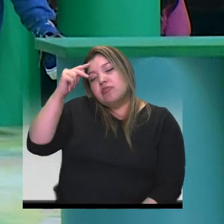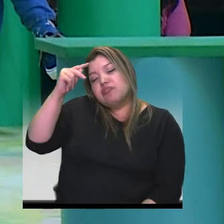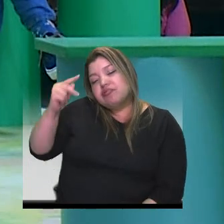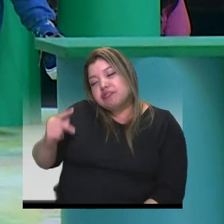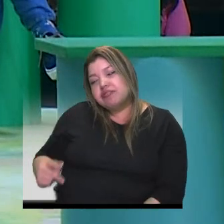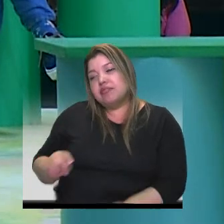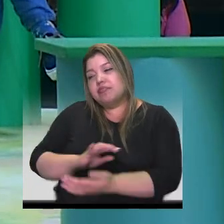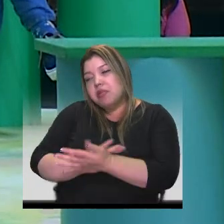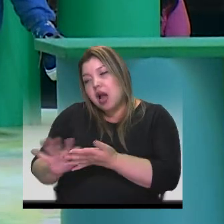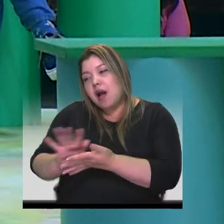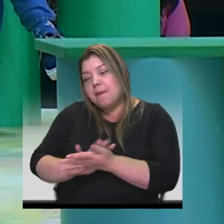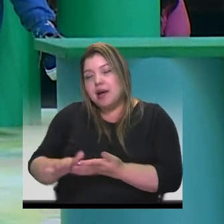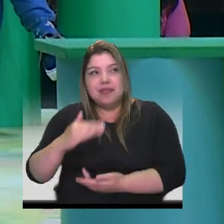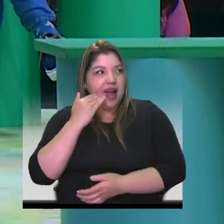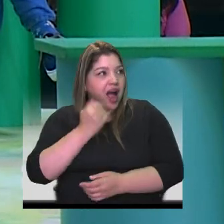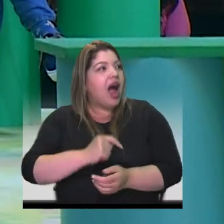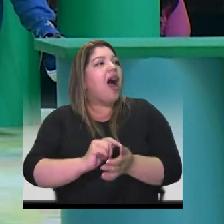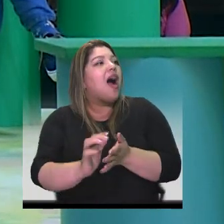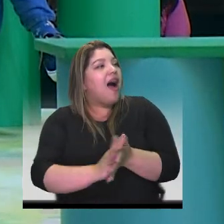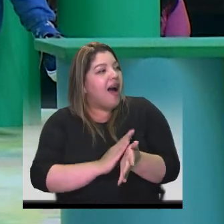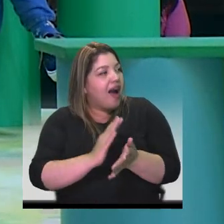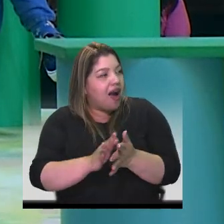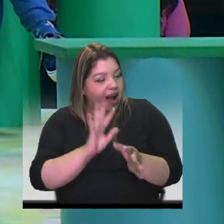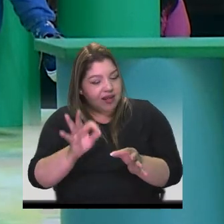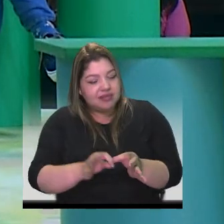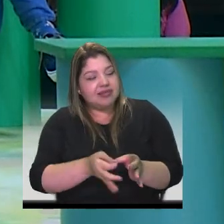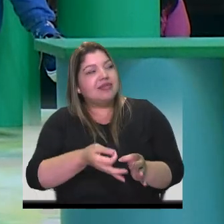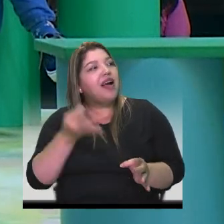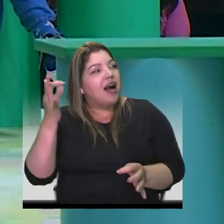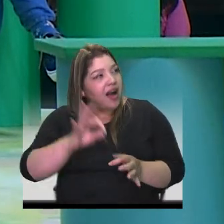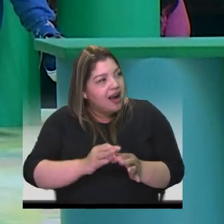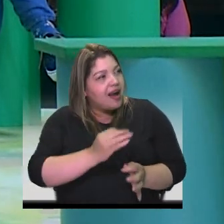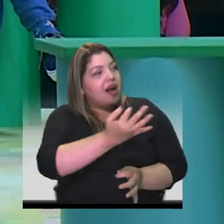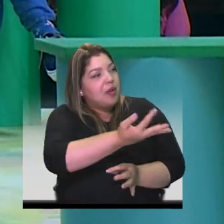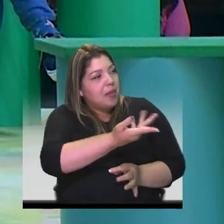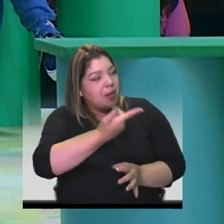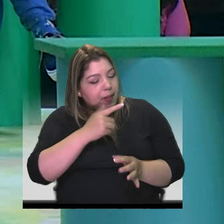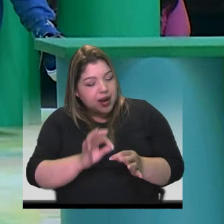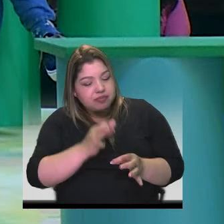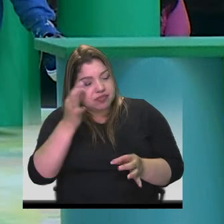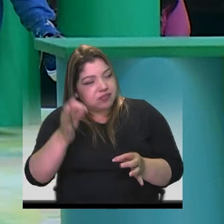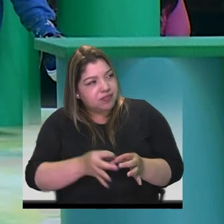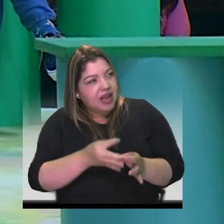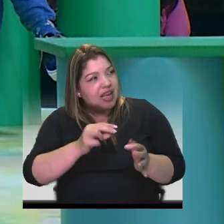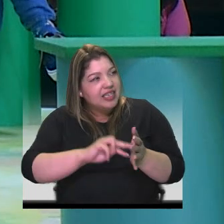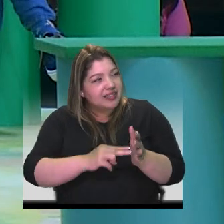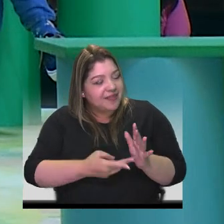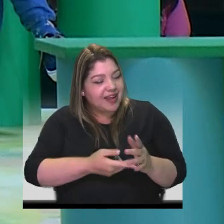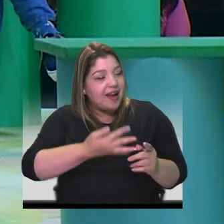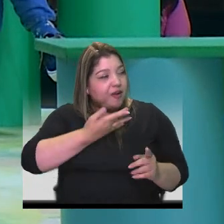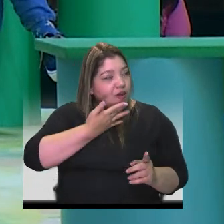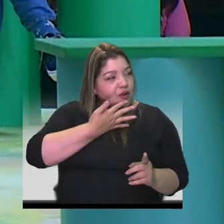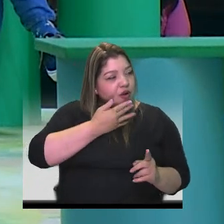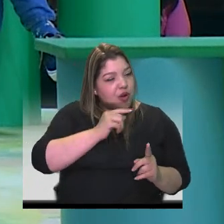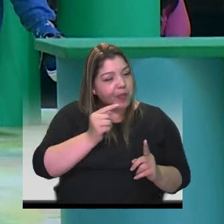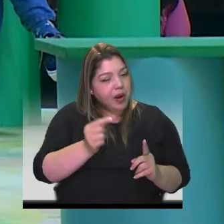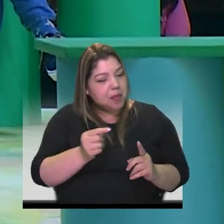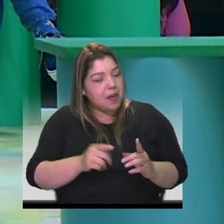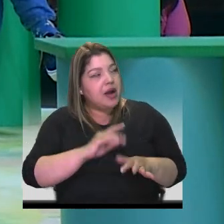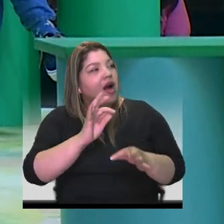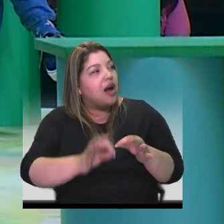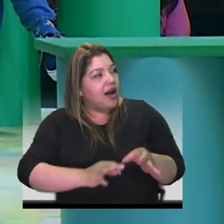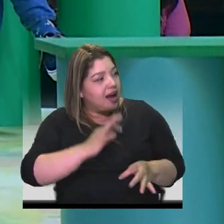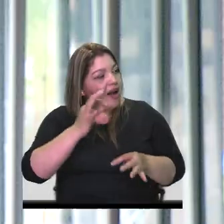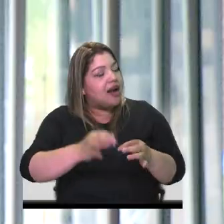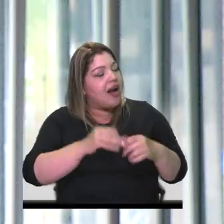ya va aprendiendo y entendiendo cada puntada, cada vuelta, cada tipo de tejido, el significado de los colores. Entonces es un